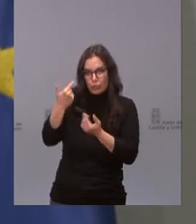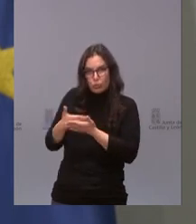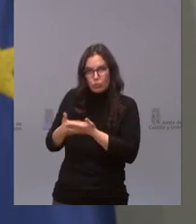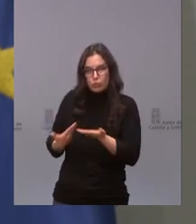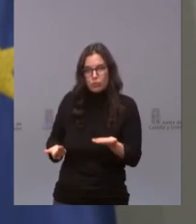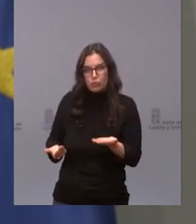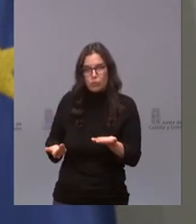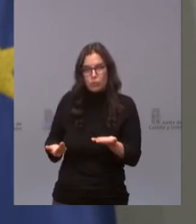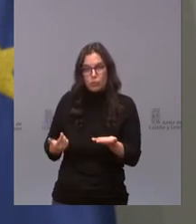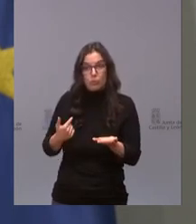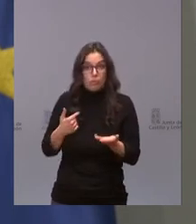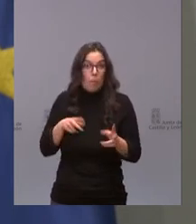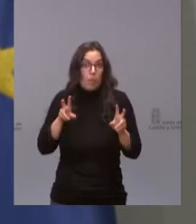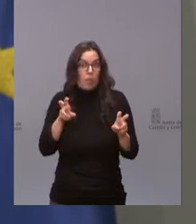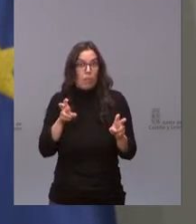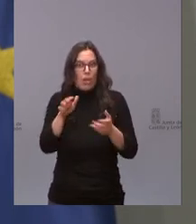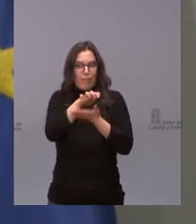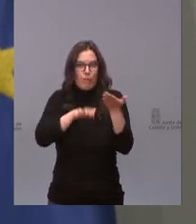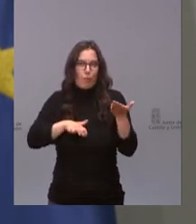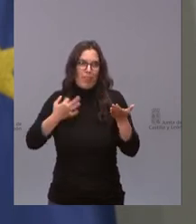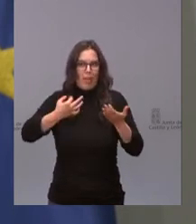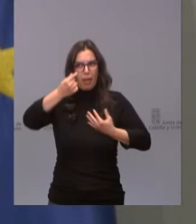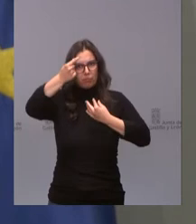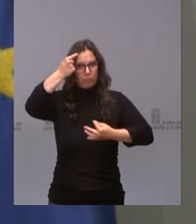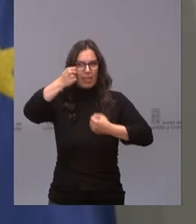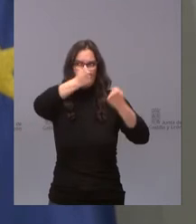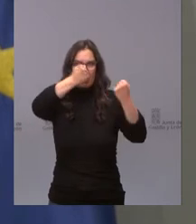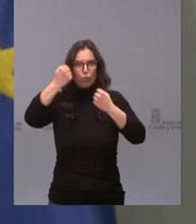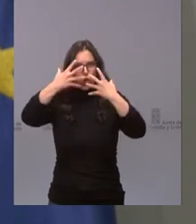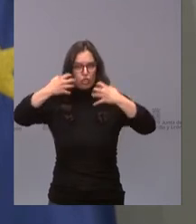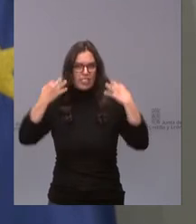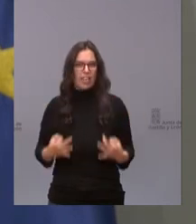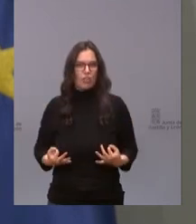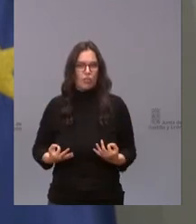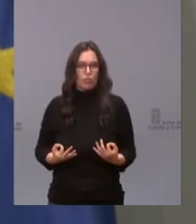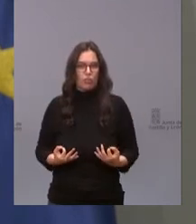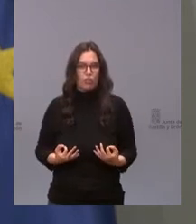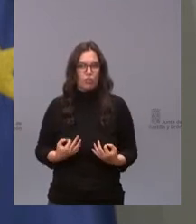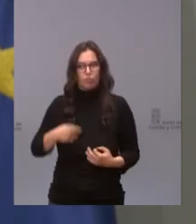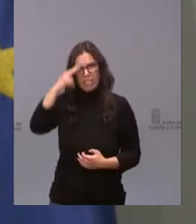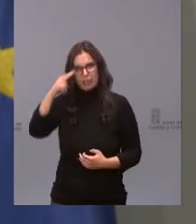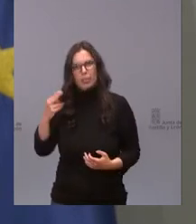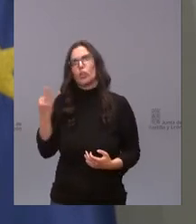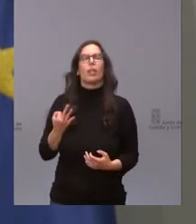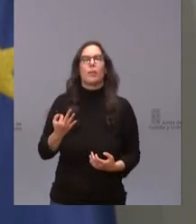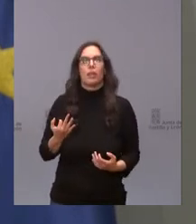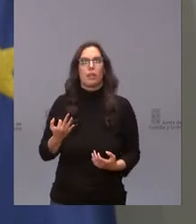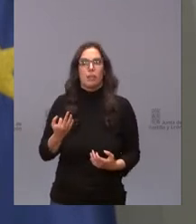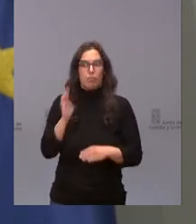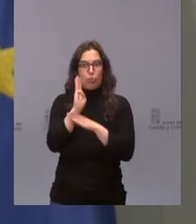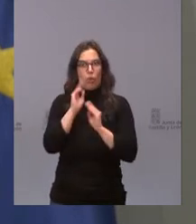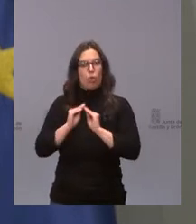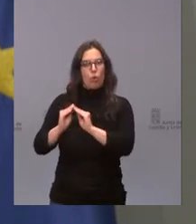Eso es lo que uno espera encontrar en un informe de una institución tan seria, tan respetada como el Procurador del